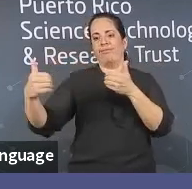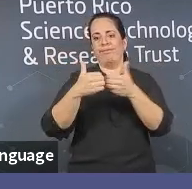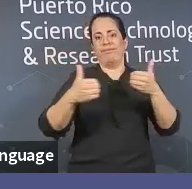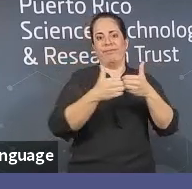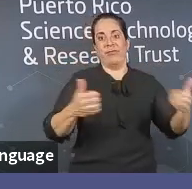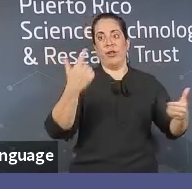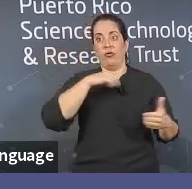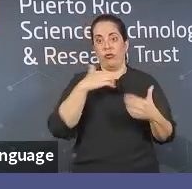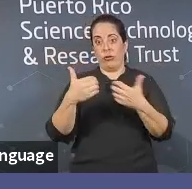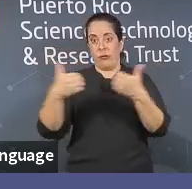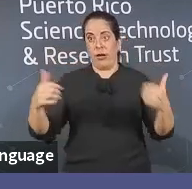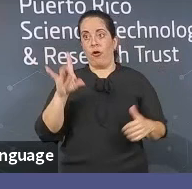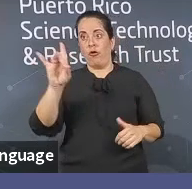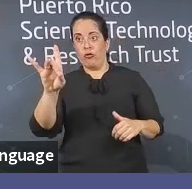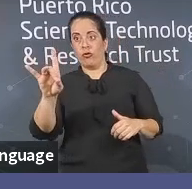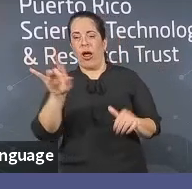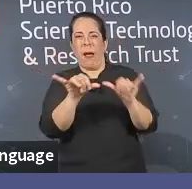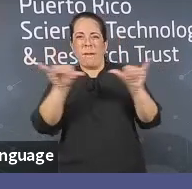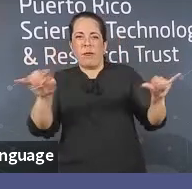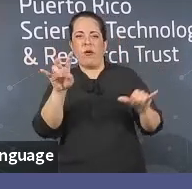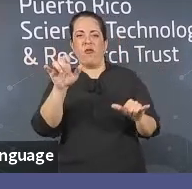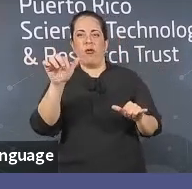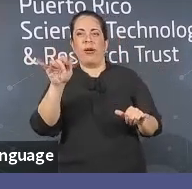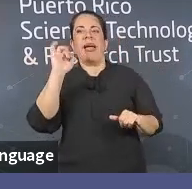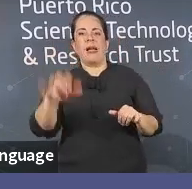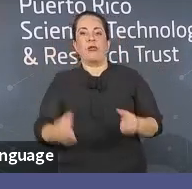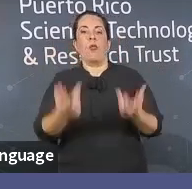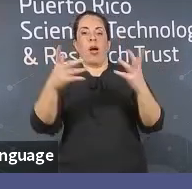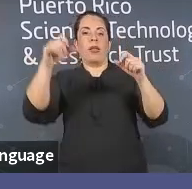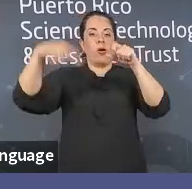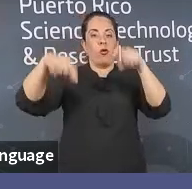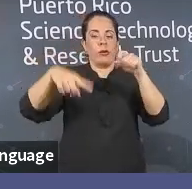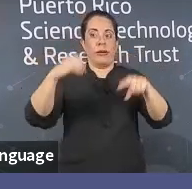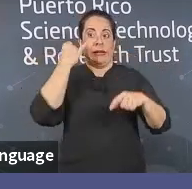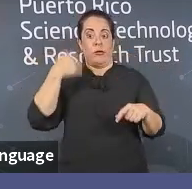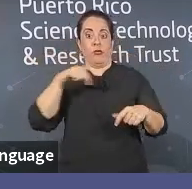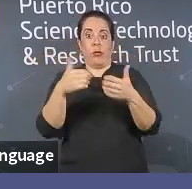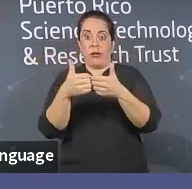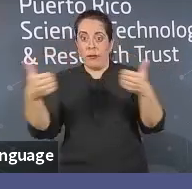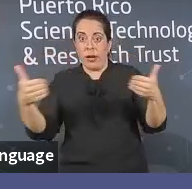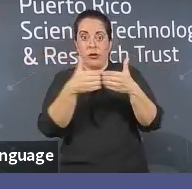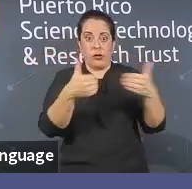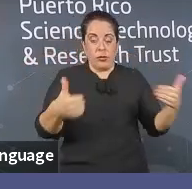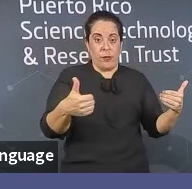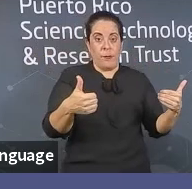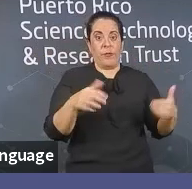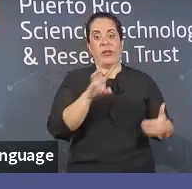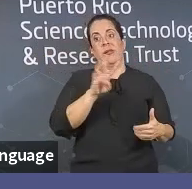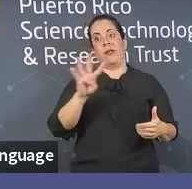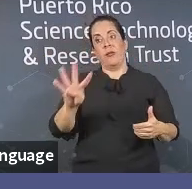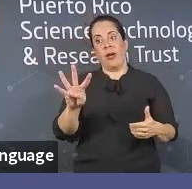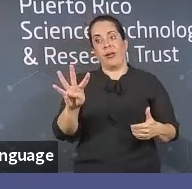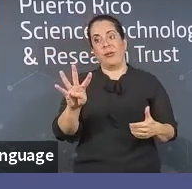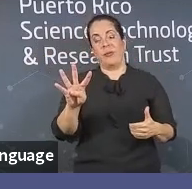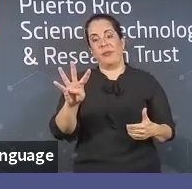hacemos una separación en 8 del mismo volumen, esa es la cantidad de gotas que tenemos. Si hacemos una separación en 64,